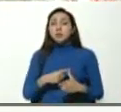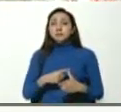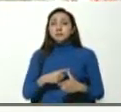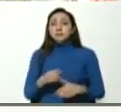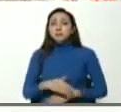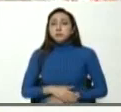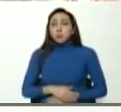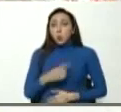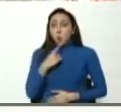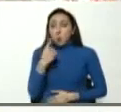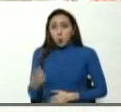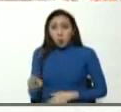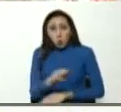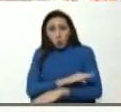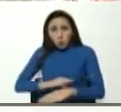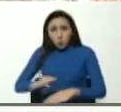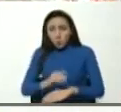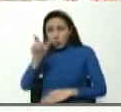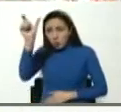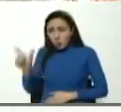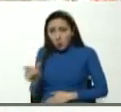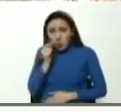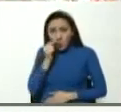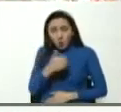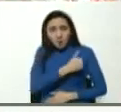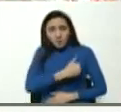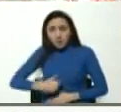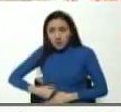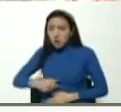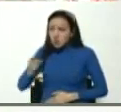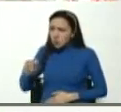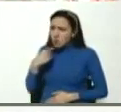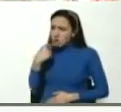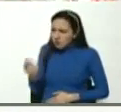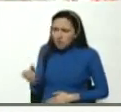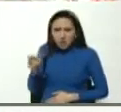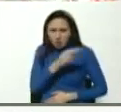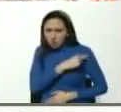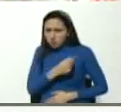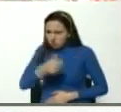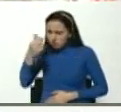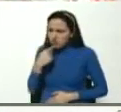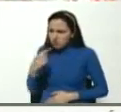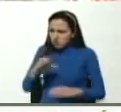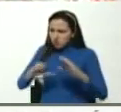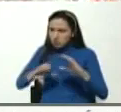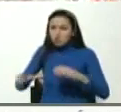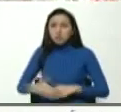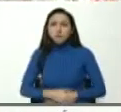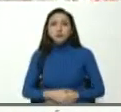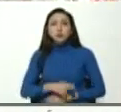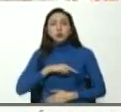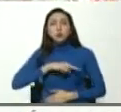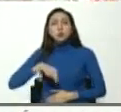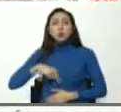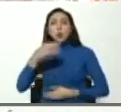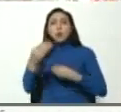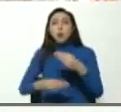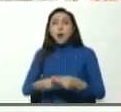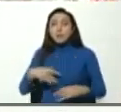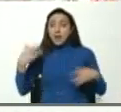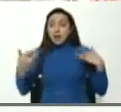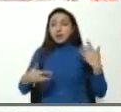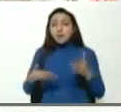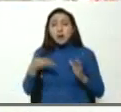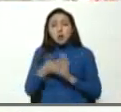le dije al ministro jorge márquez ministro de presidencia habla con garcía carneiro vamos a hacer el acto de gobierno